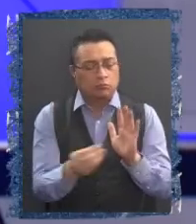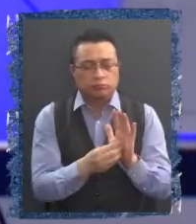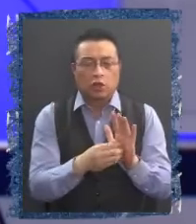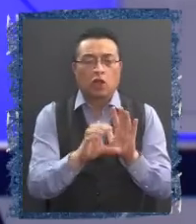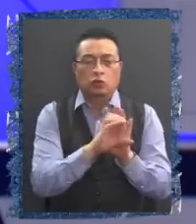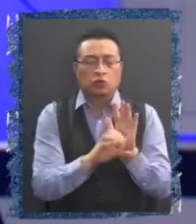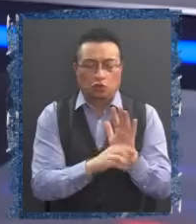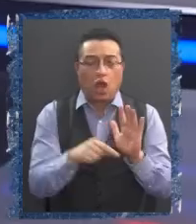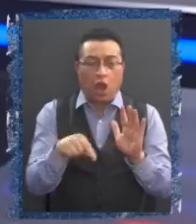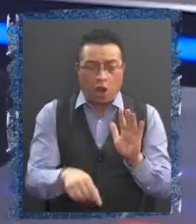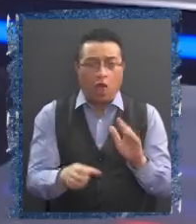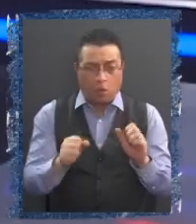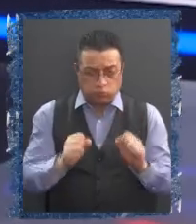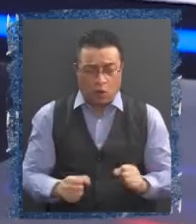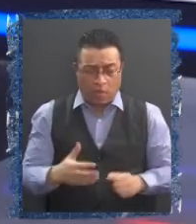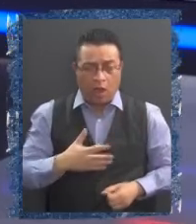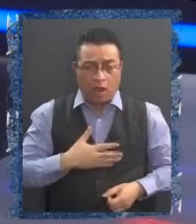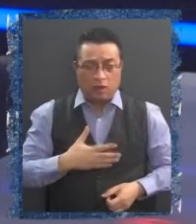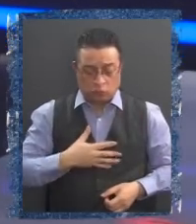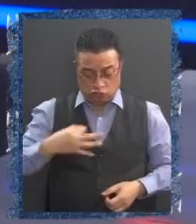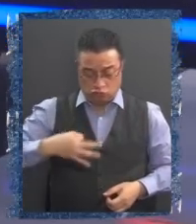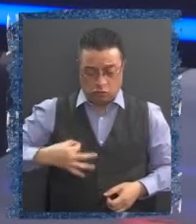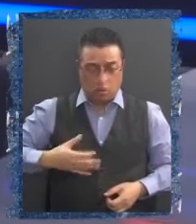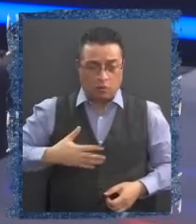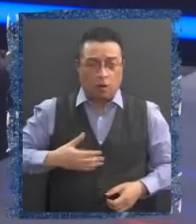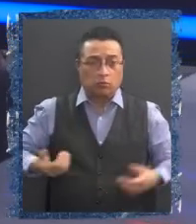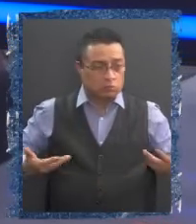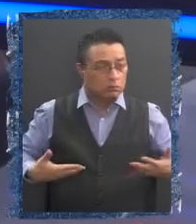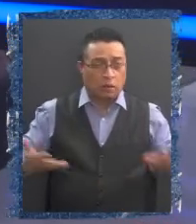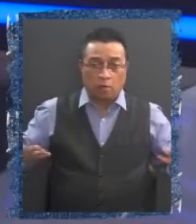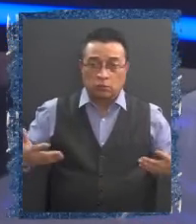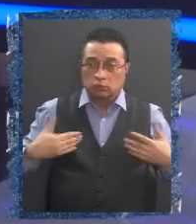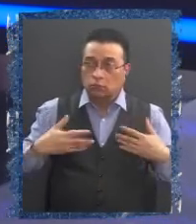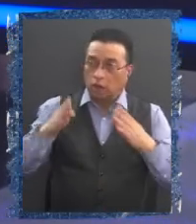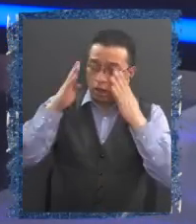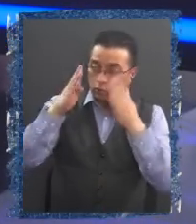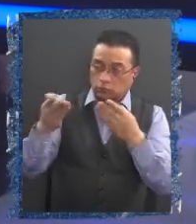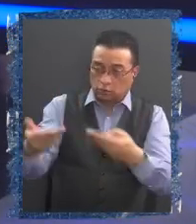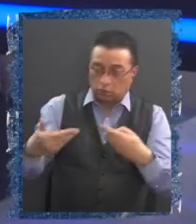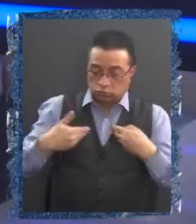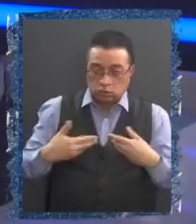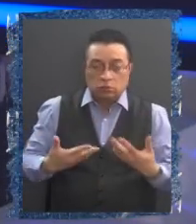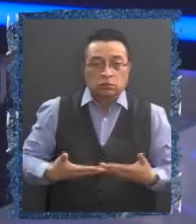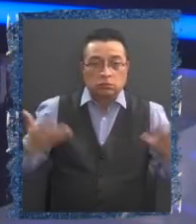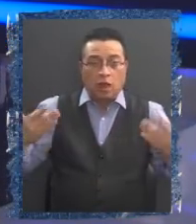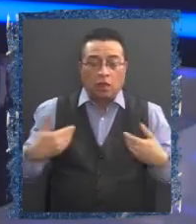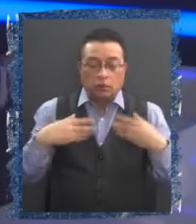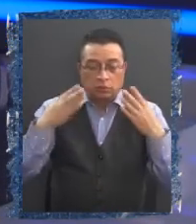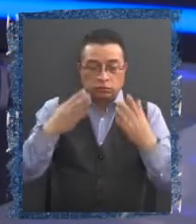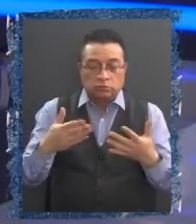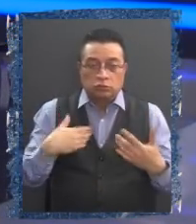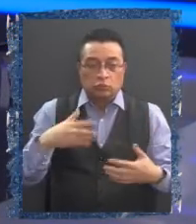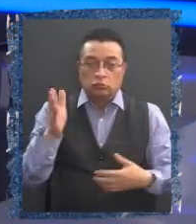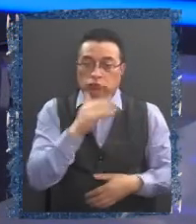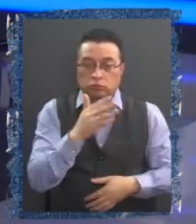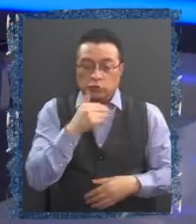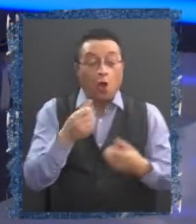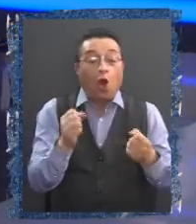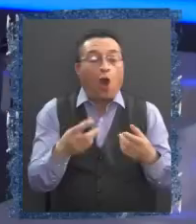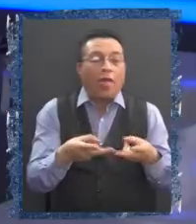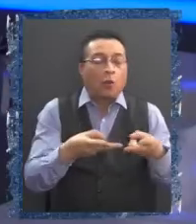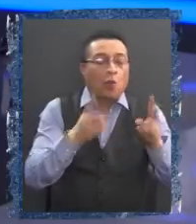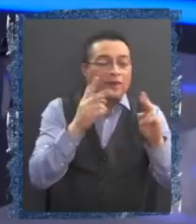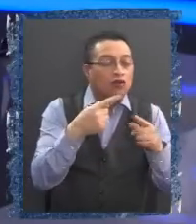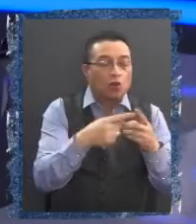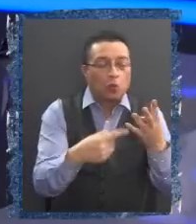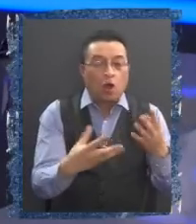la posibilidad que yo tenga como ciudadano de decir, bueno, no me están cubriendo esta prestación de salud o cualquier otro derecho social?